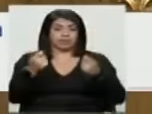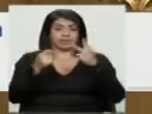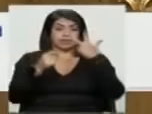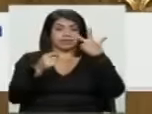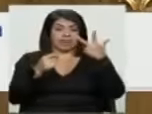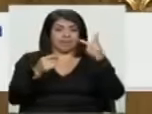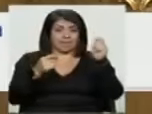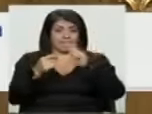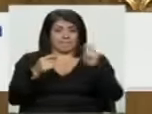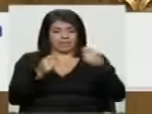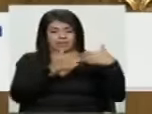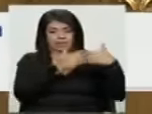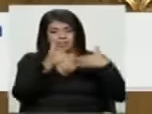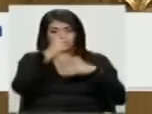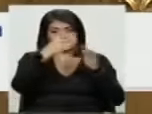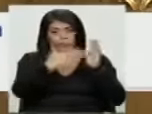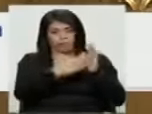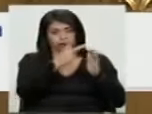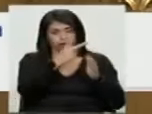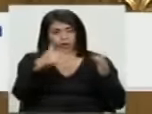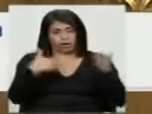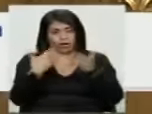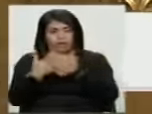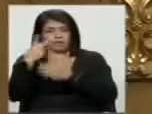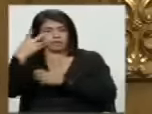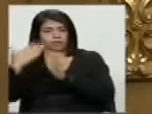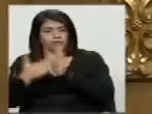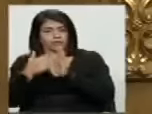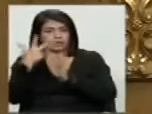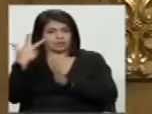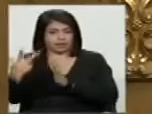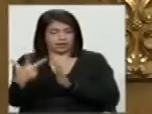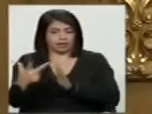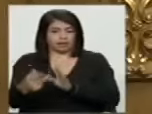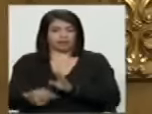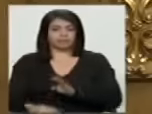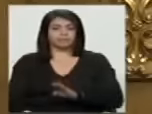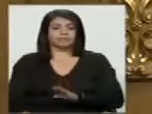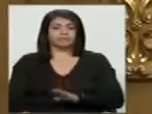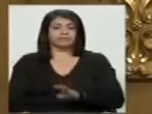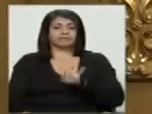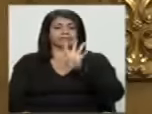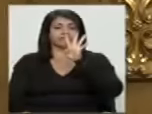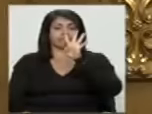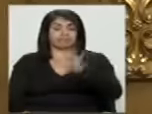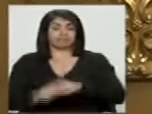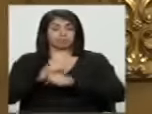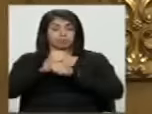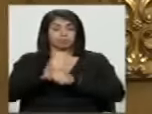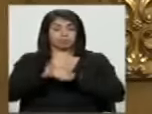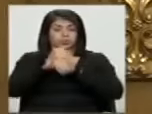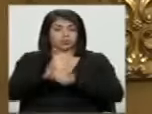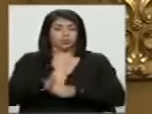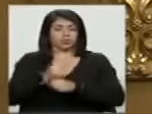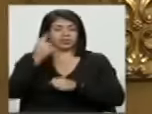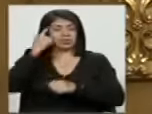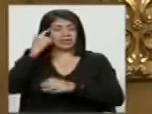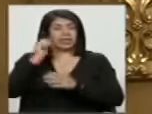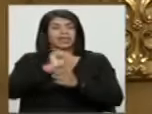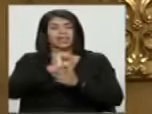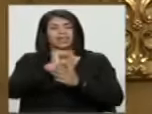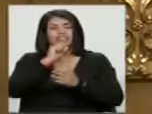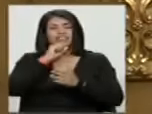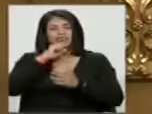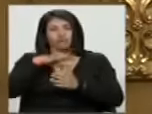meses fatídicos entre el 2002 y el 2003, los cuatro jinetes del apocalipsis que gobernaban las conciencias del pueblo